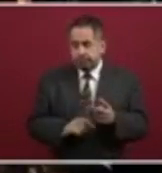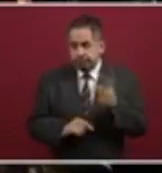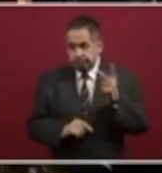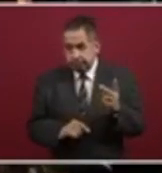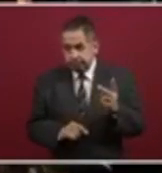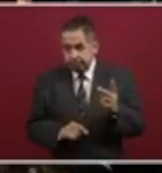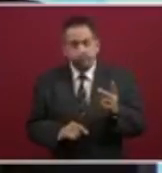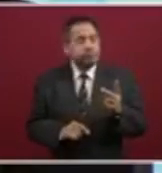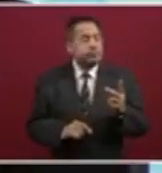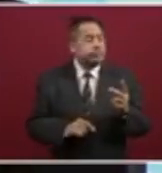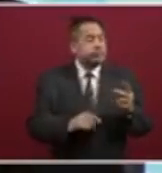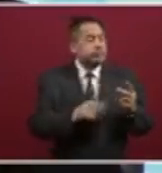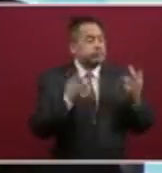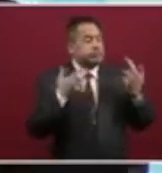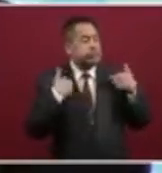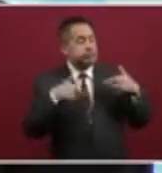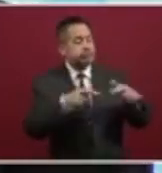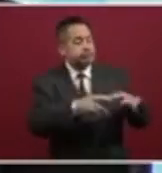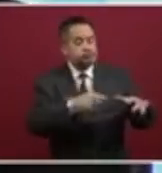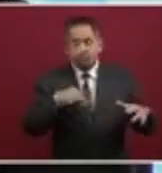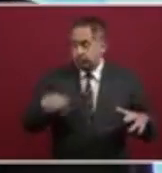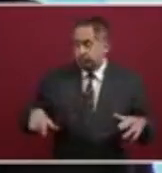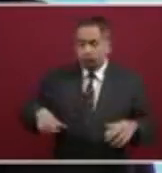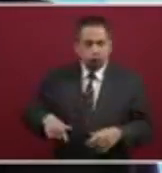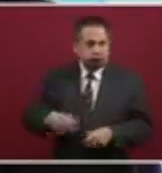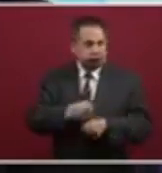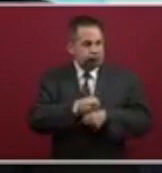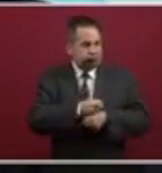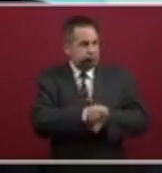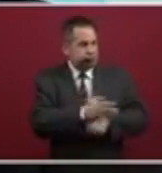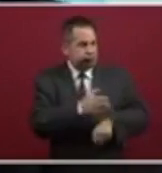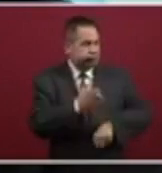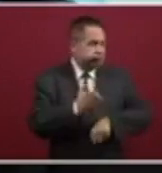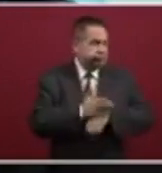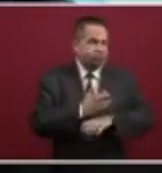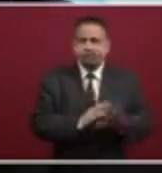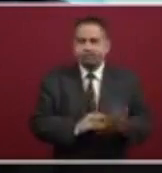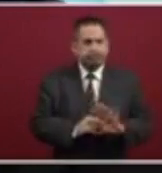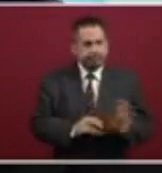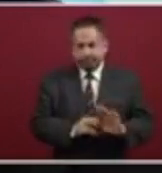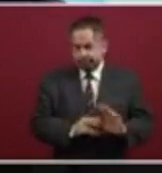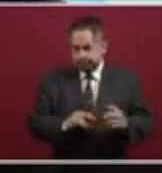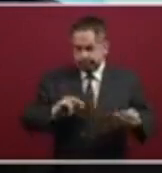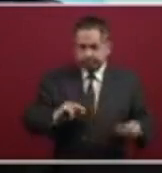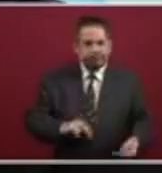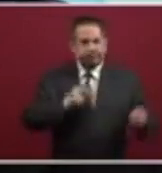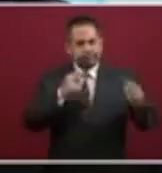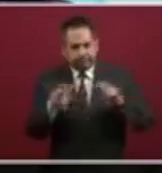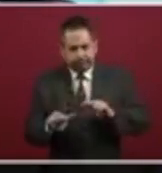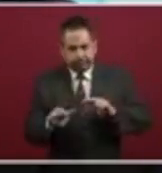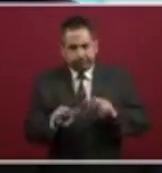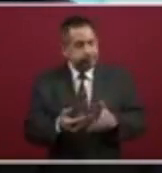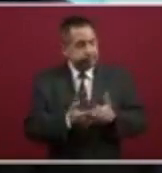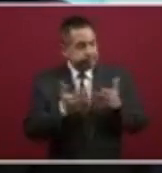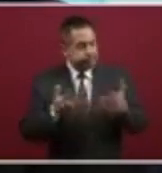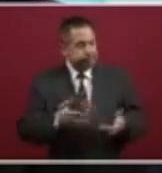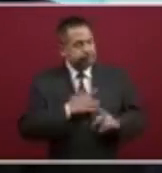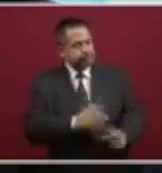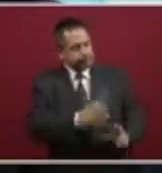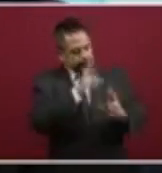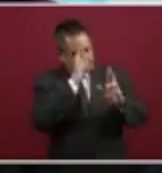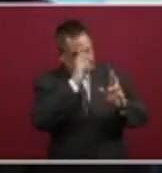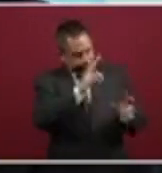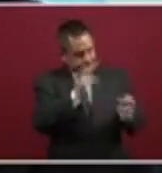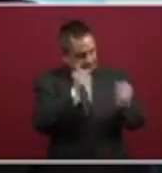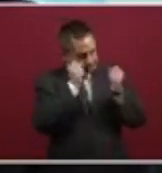relación con los maestros ahora se transforma en un reconocimiento a nuestras maestras y maestros como